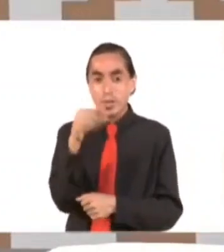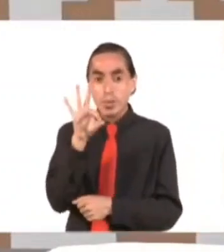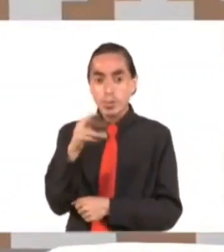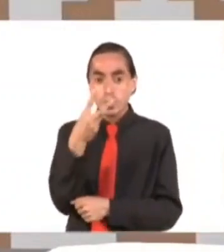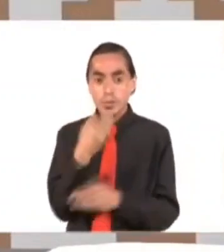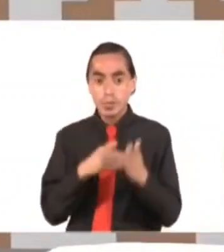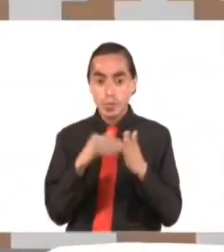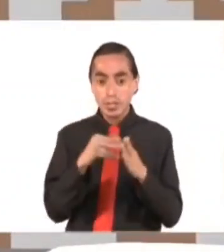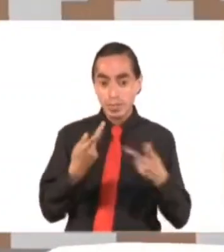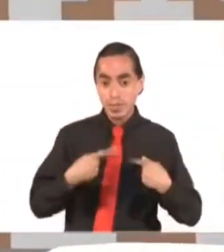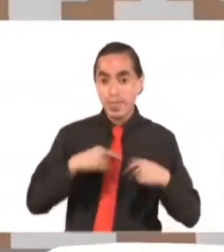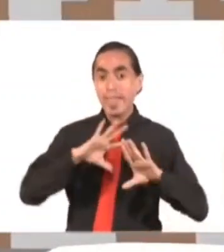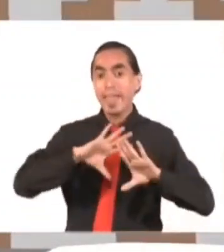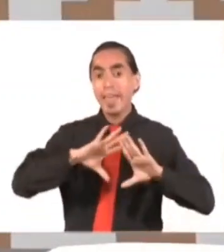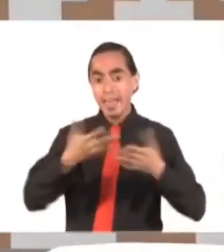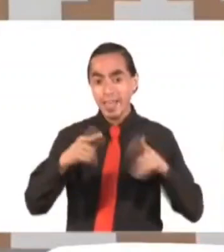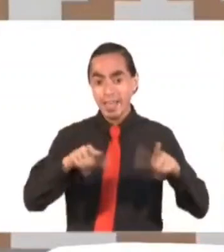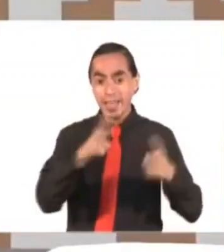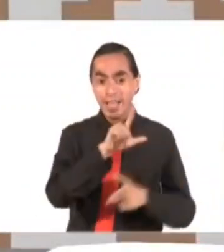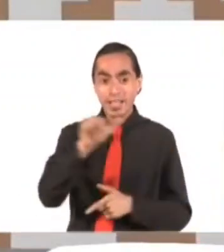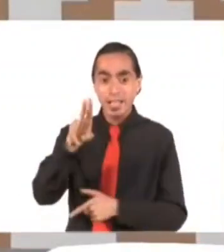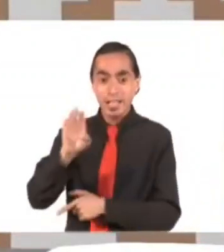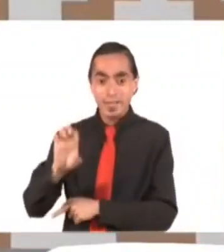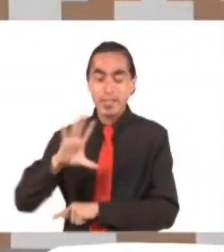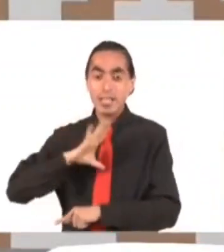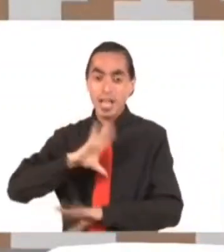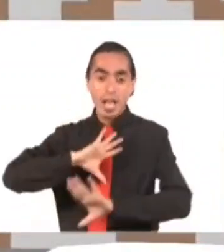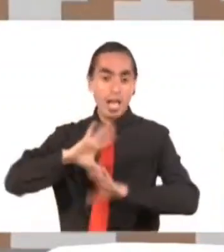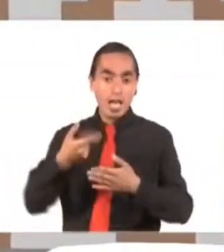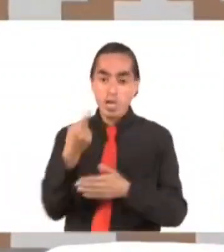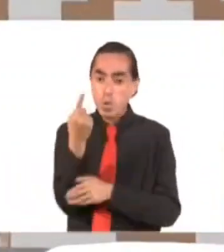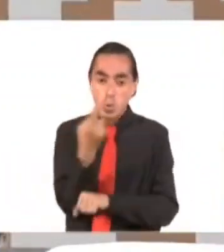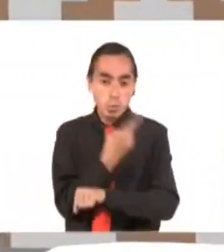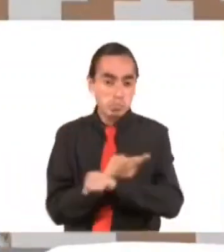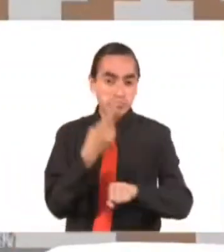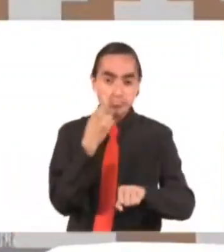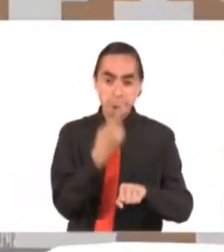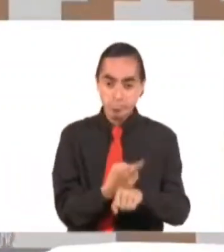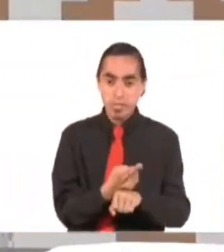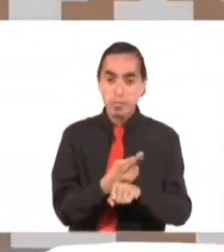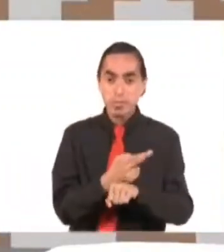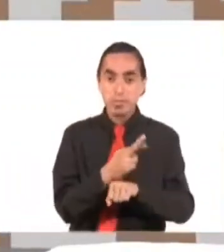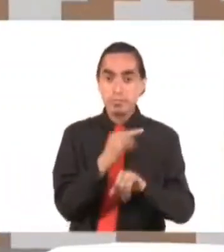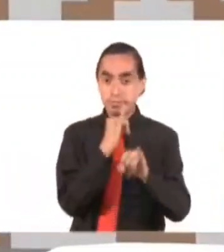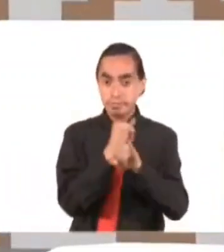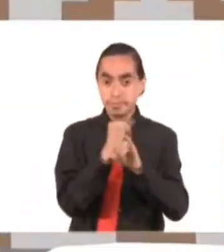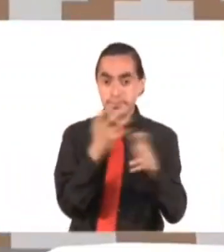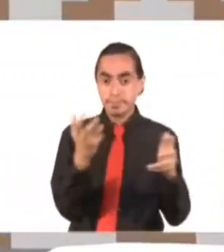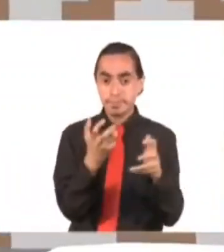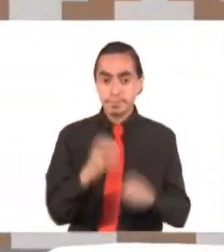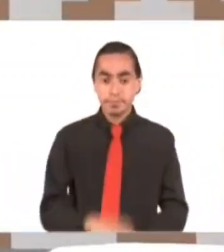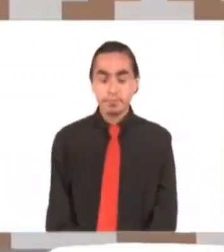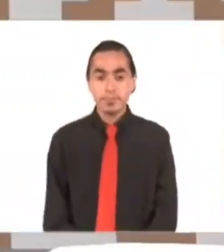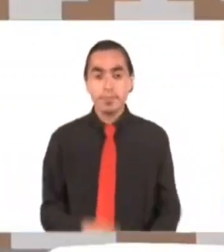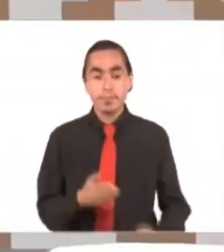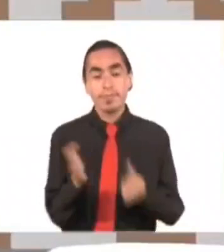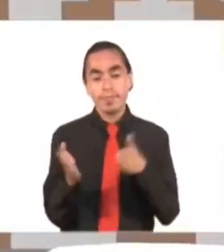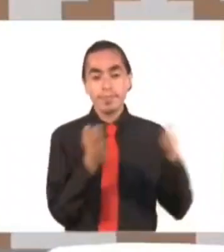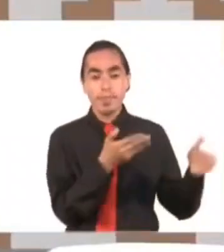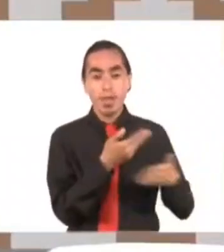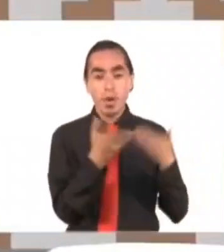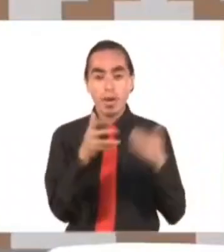ya cuentan con una cuenta llave y han realizado algún trámite de manera digital. Ahora les quiero